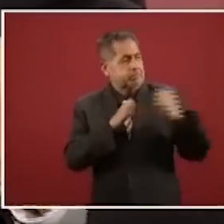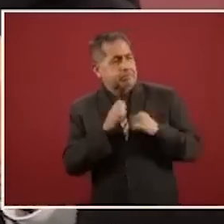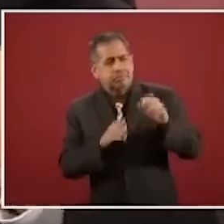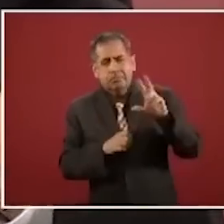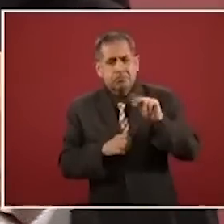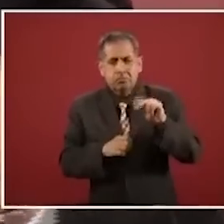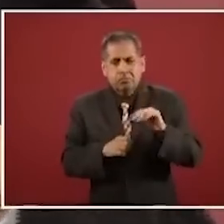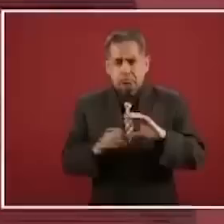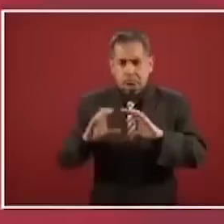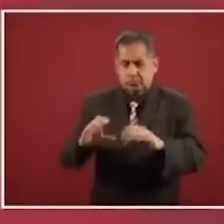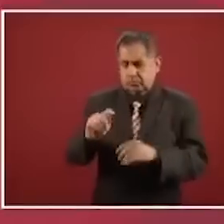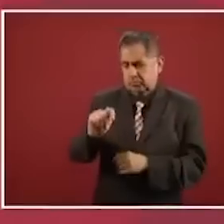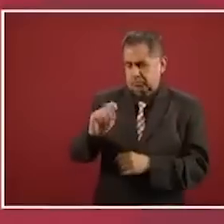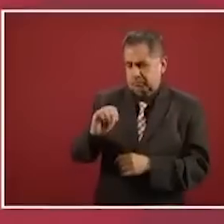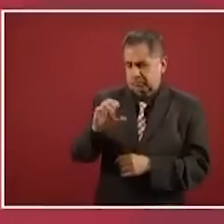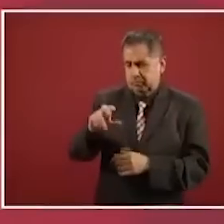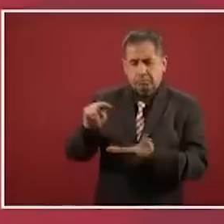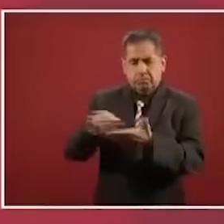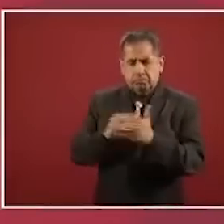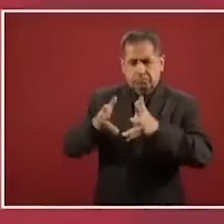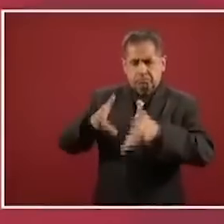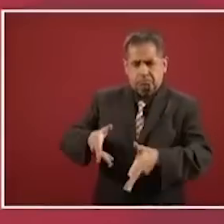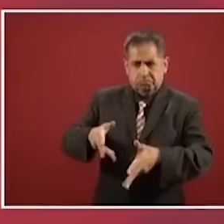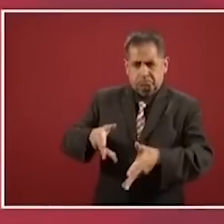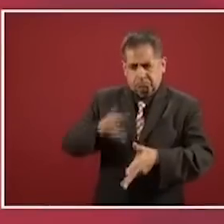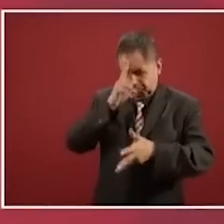porque el tratado ha sido respetado como está firmado.